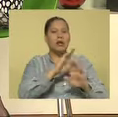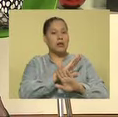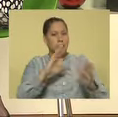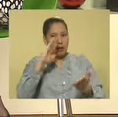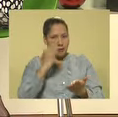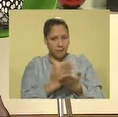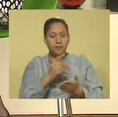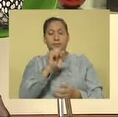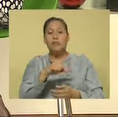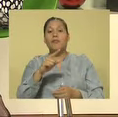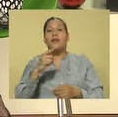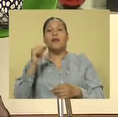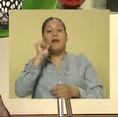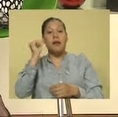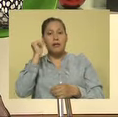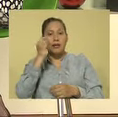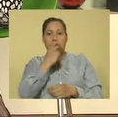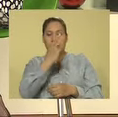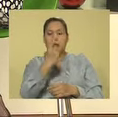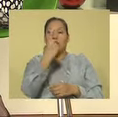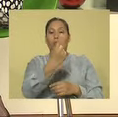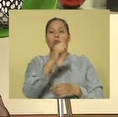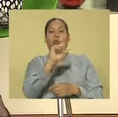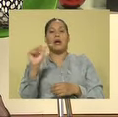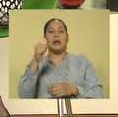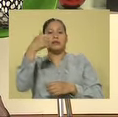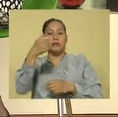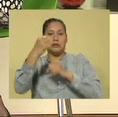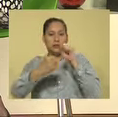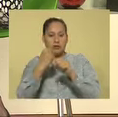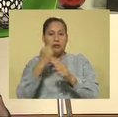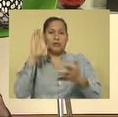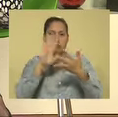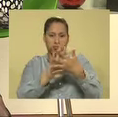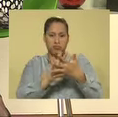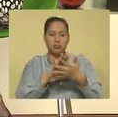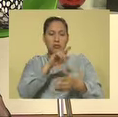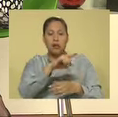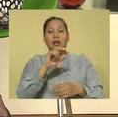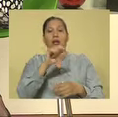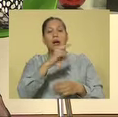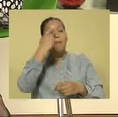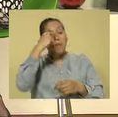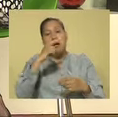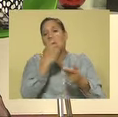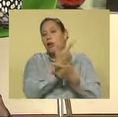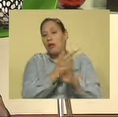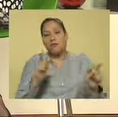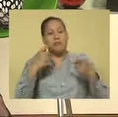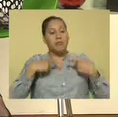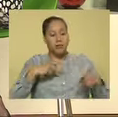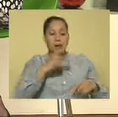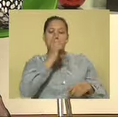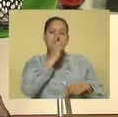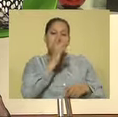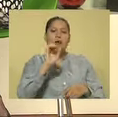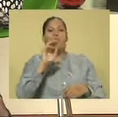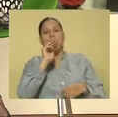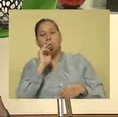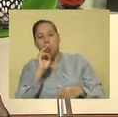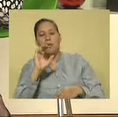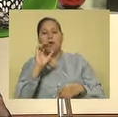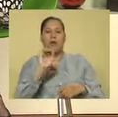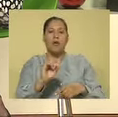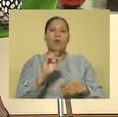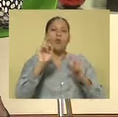hablamos Que las penas son de 1 a 6 años para todos los integrantes de la familia que que ejerzan violencia cónyuges